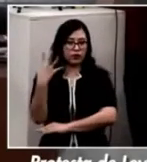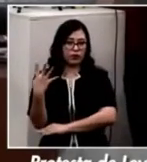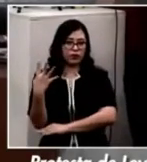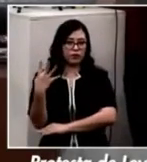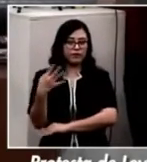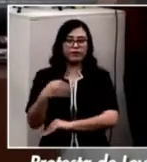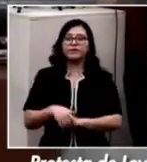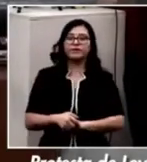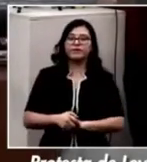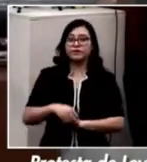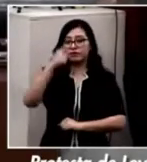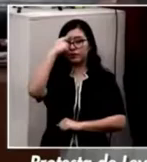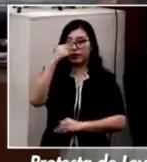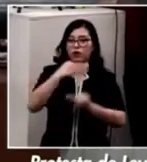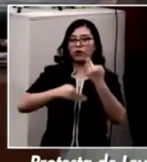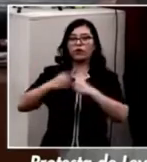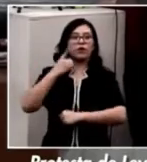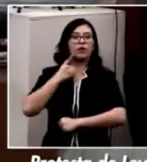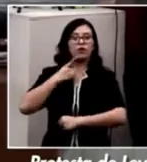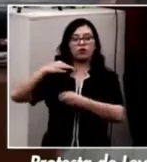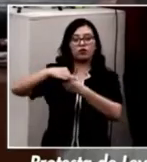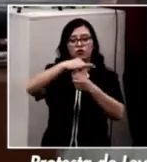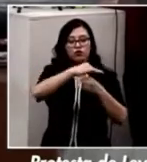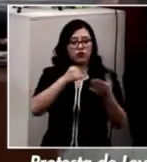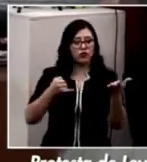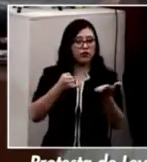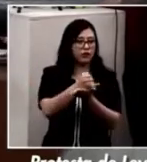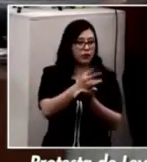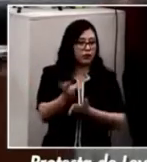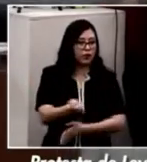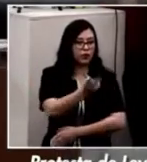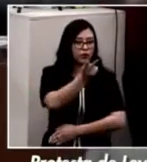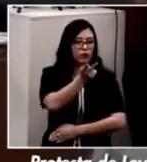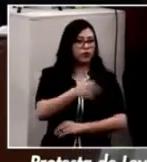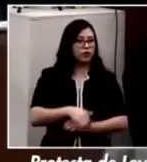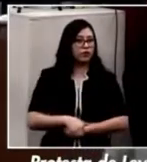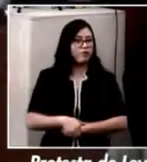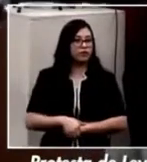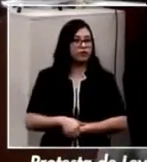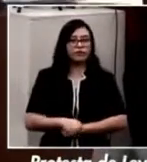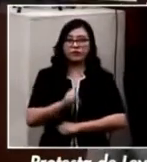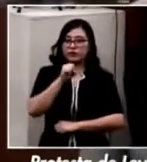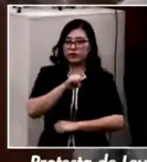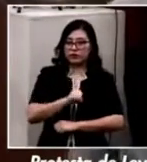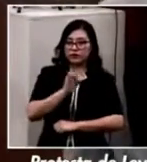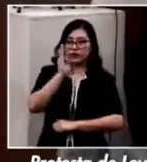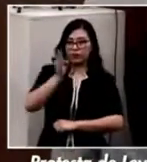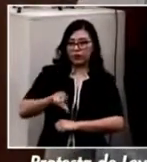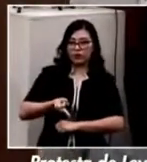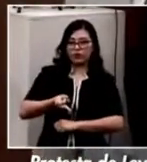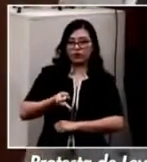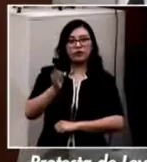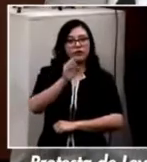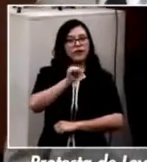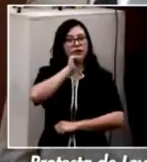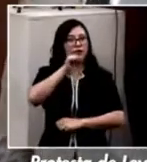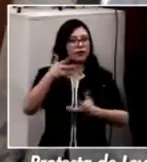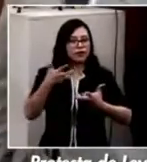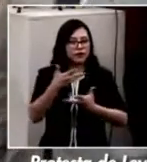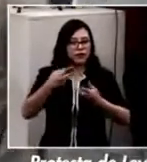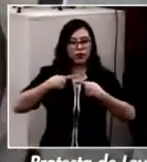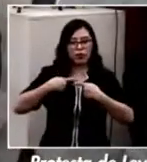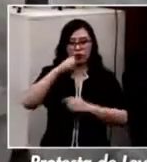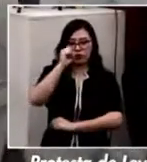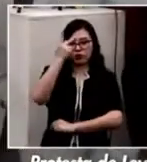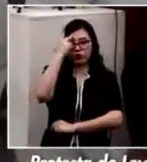del Poder Legislativo esta oportunidad, este voto de confianza con esa mayoría que tú refieres para terminar o culminar un